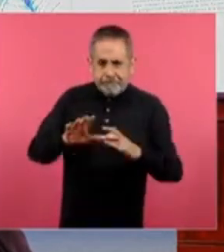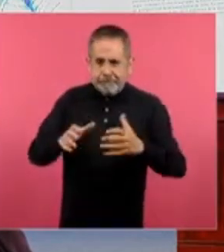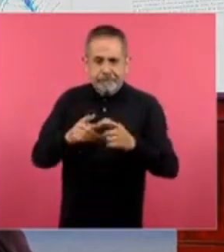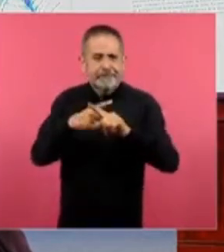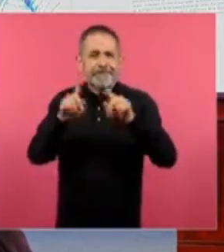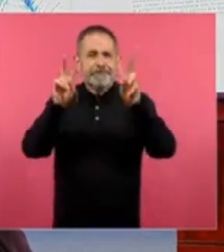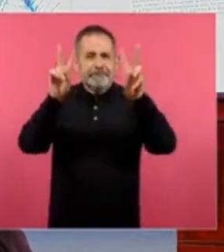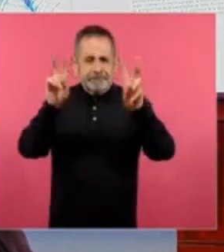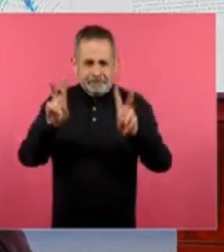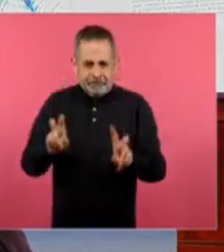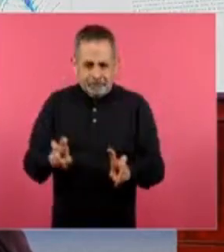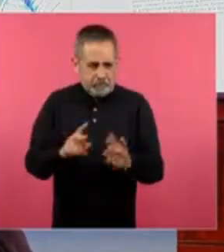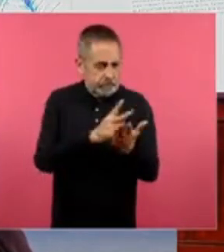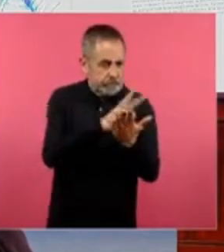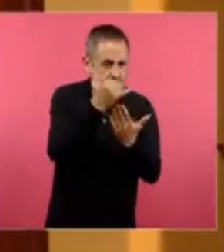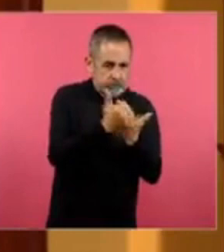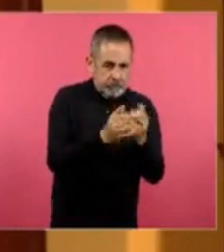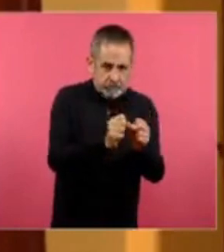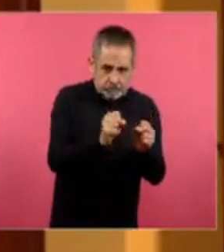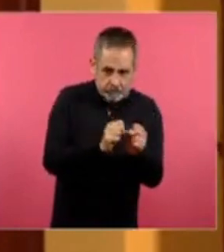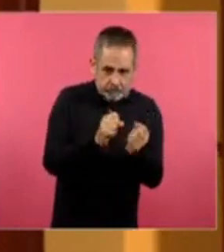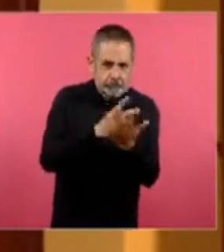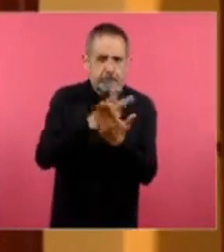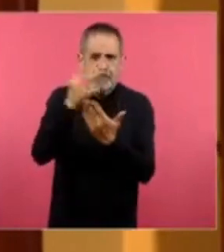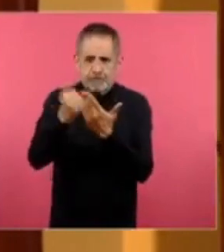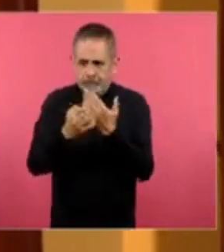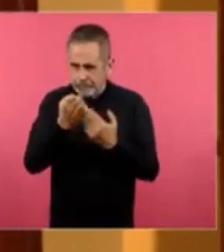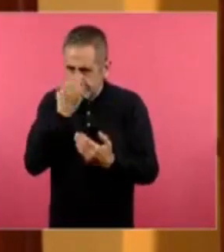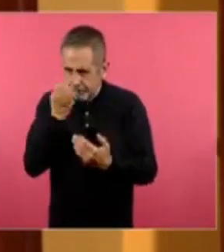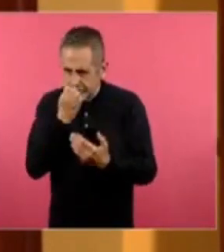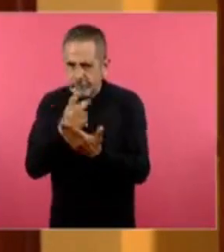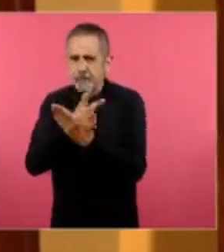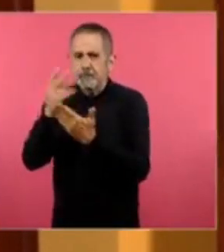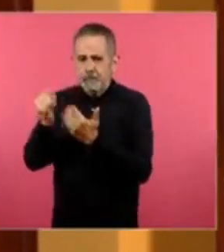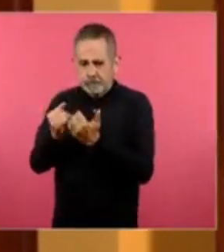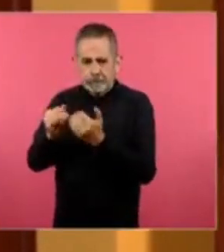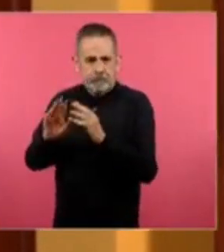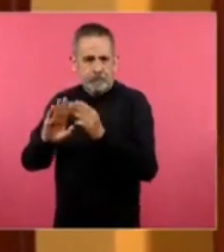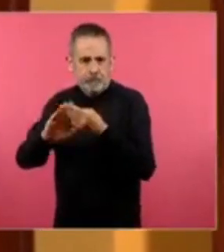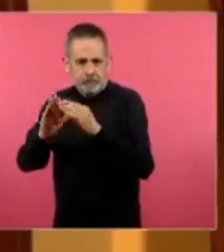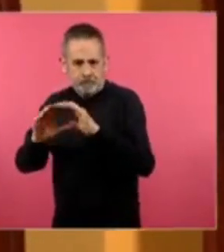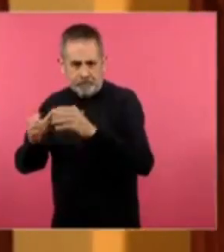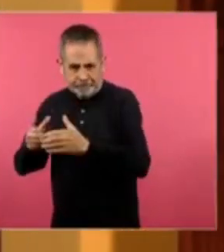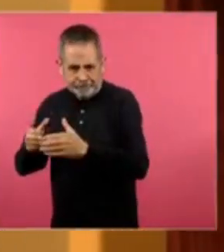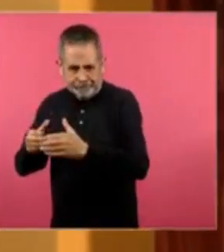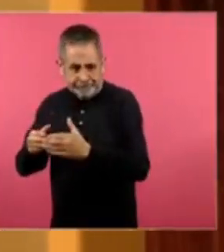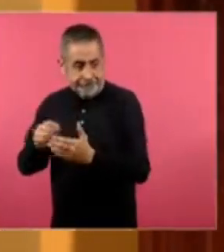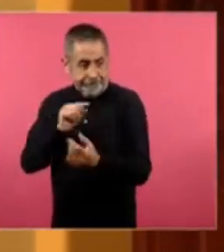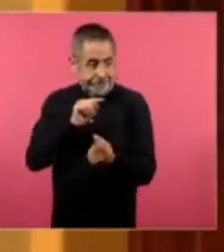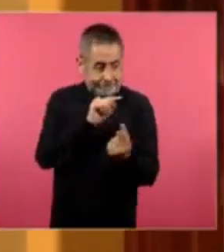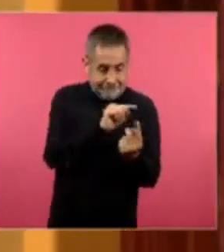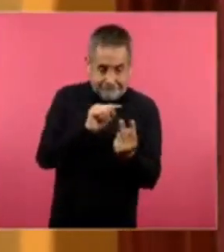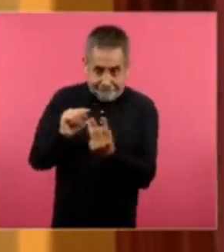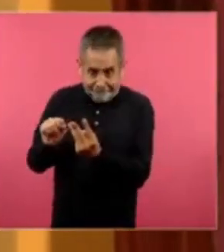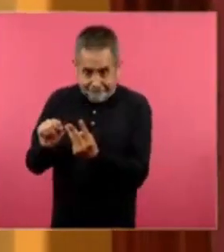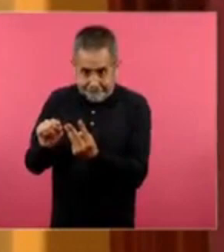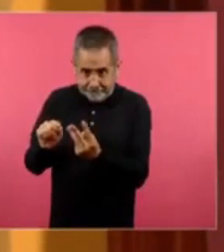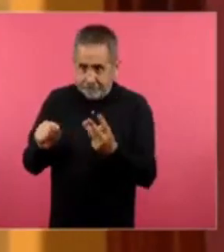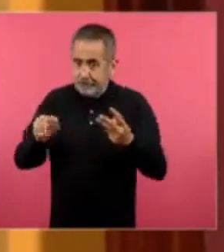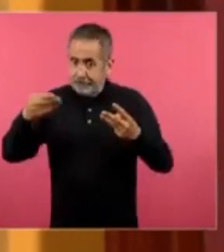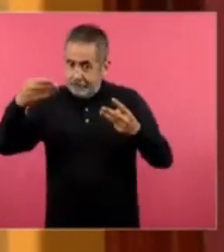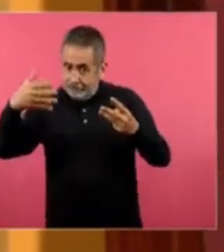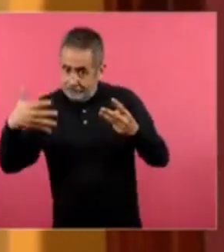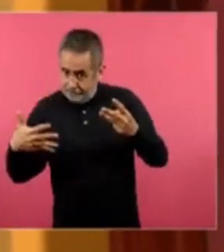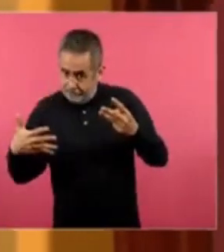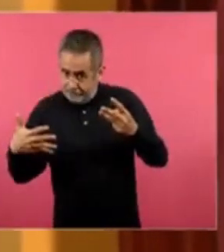que se ven en los proyectos de aula, los proyectos escolares y los proyectos comunitarios. Entonces, cada una de las lecturas tiene un propósito, tiene